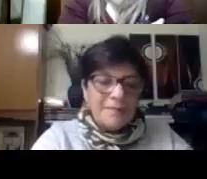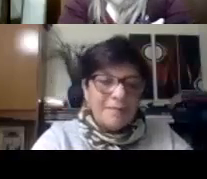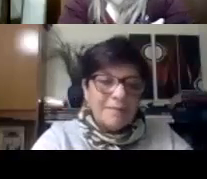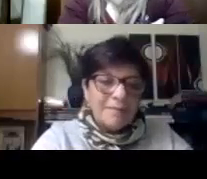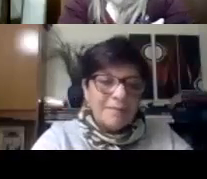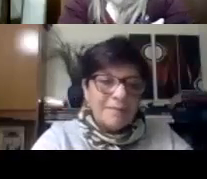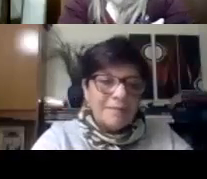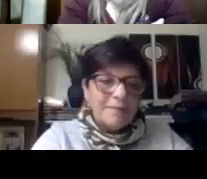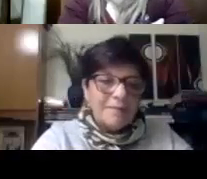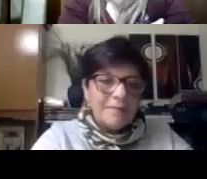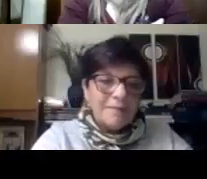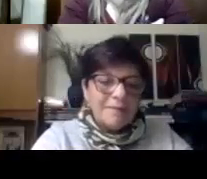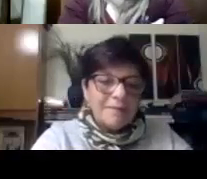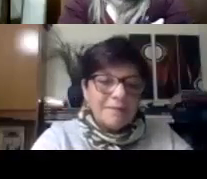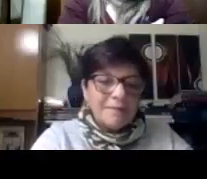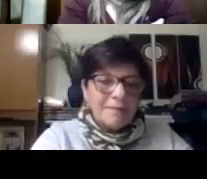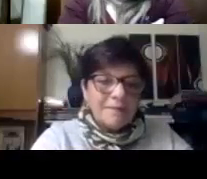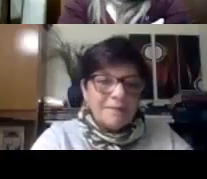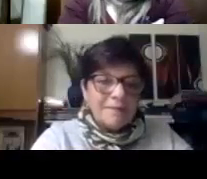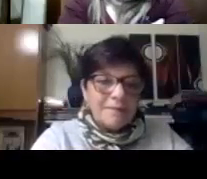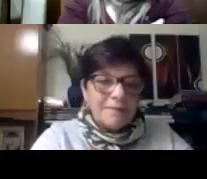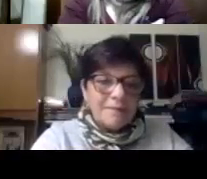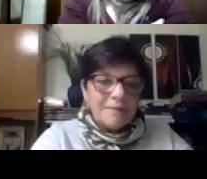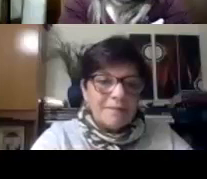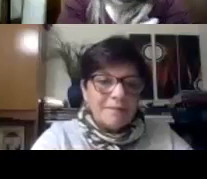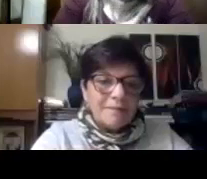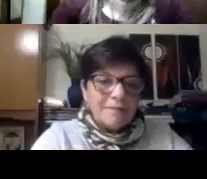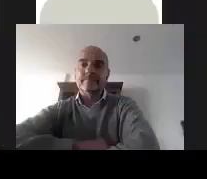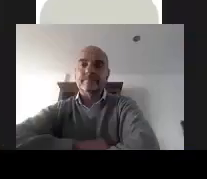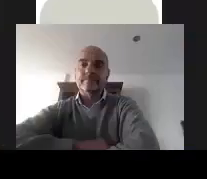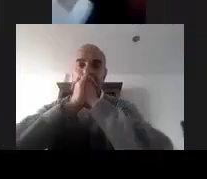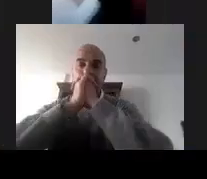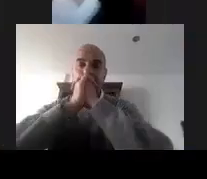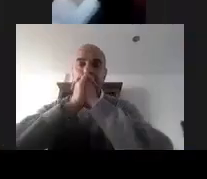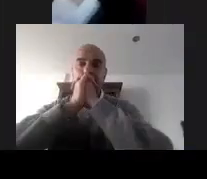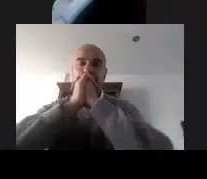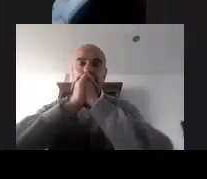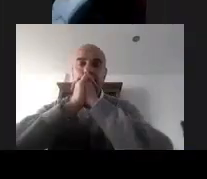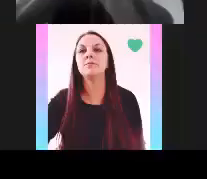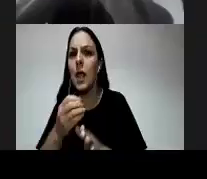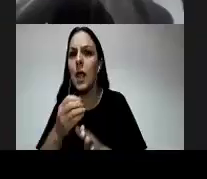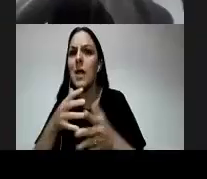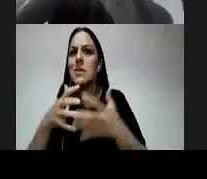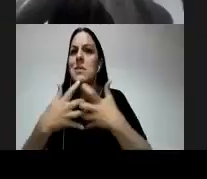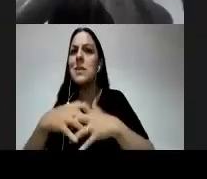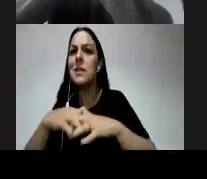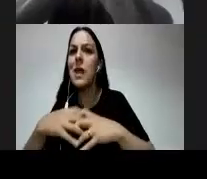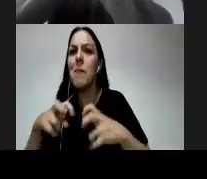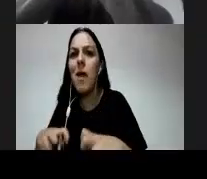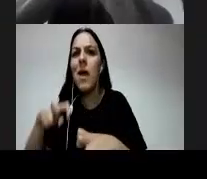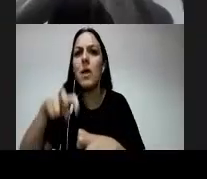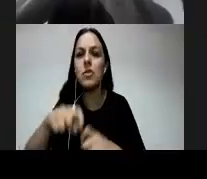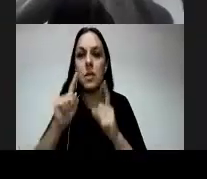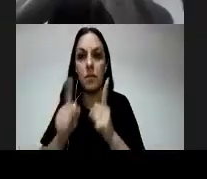se hizo progresivamente la implementación del sistema de arrodillamiento y puertas